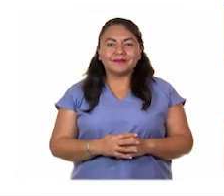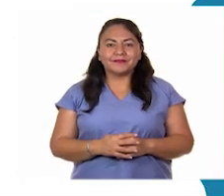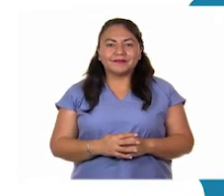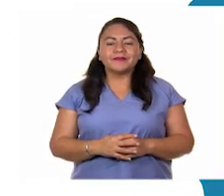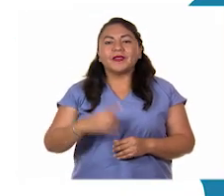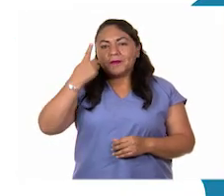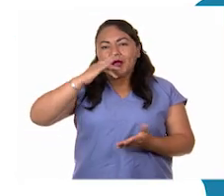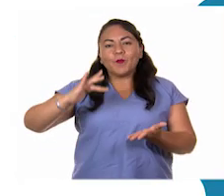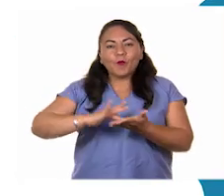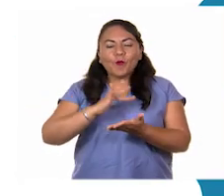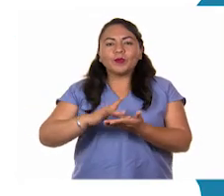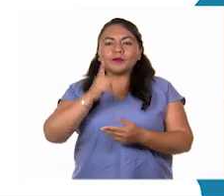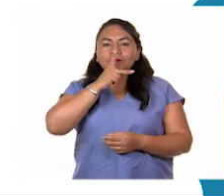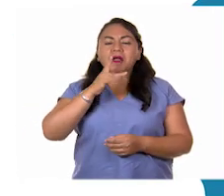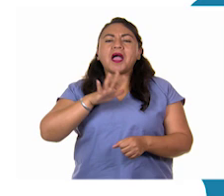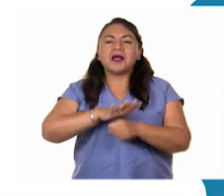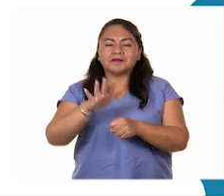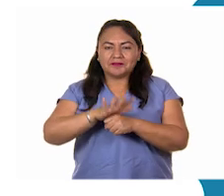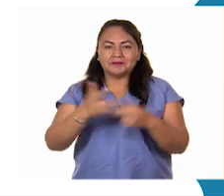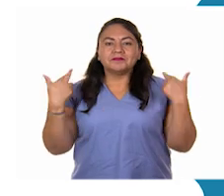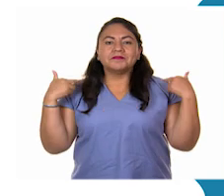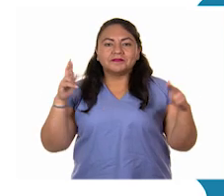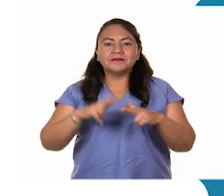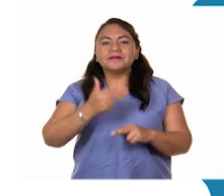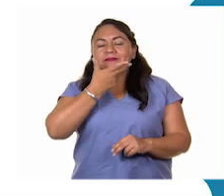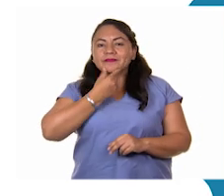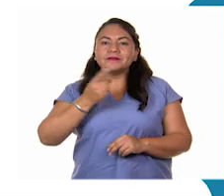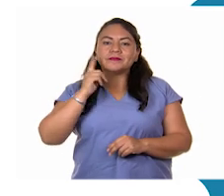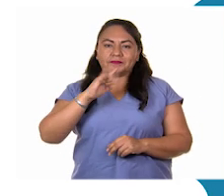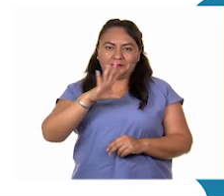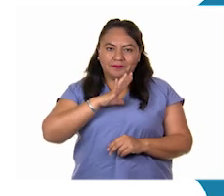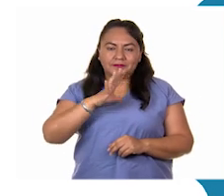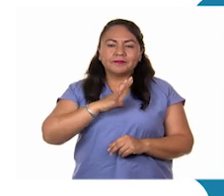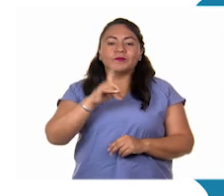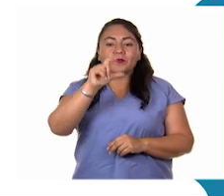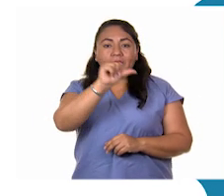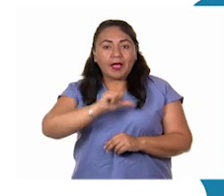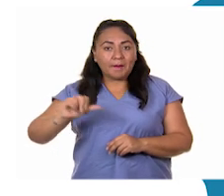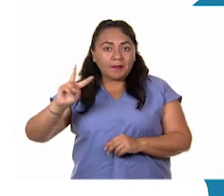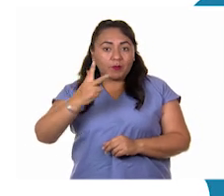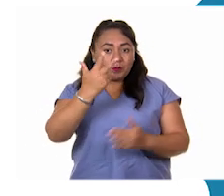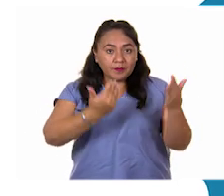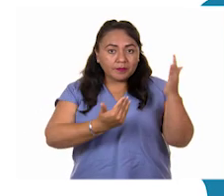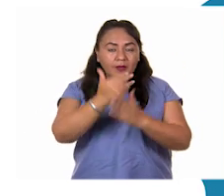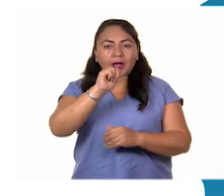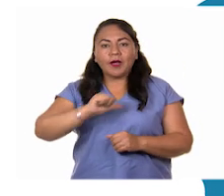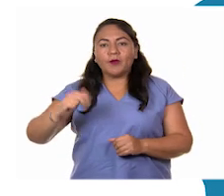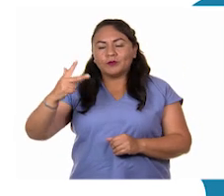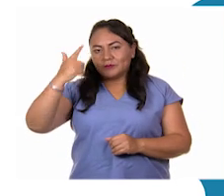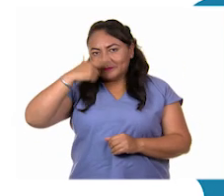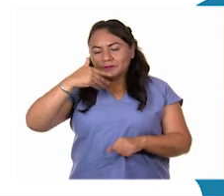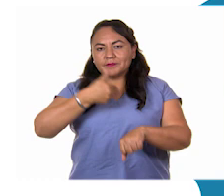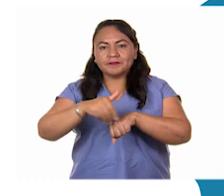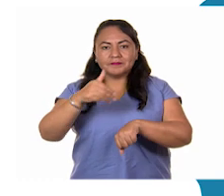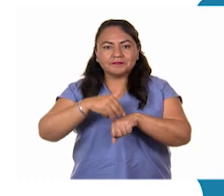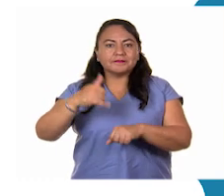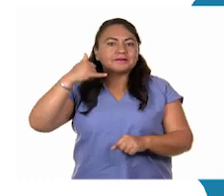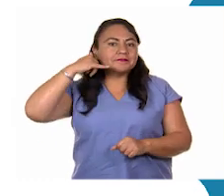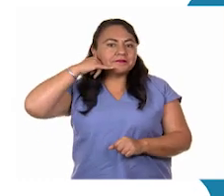Para apoyo pedagógico, hay maestras y maestros de lunes a viernes de 8 a 20 horas en el teléfono